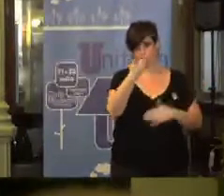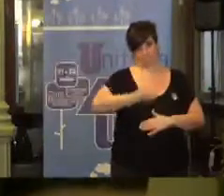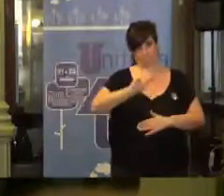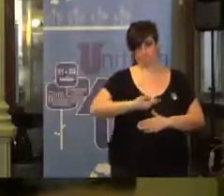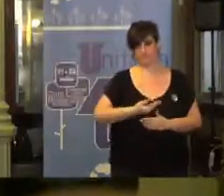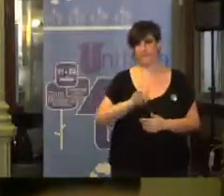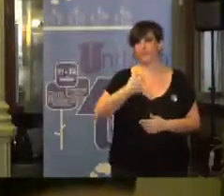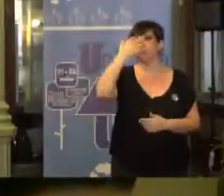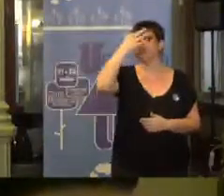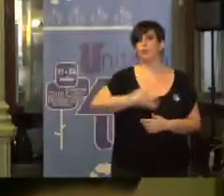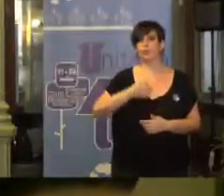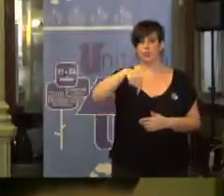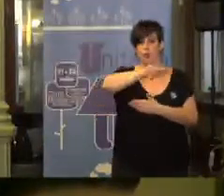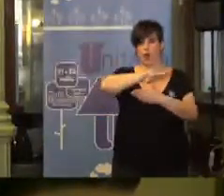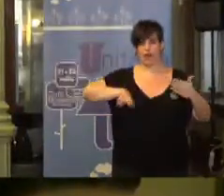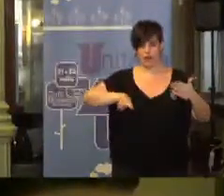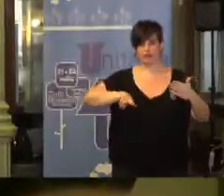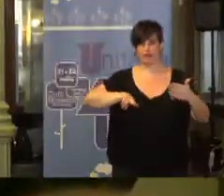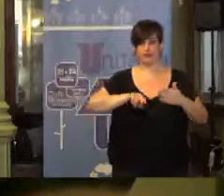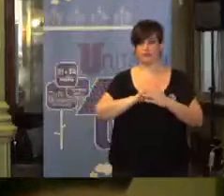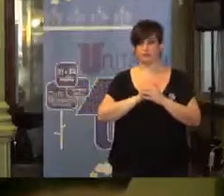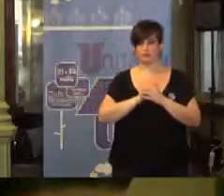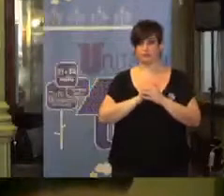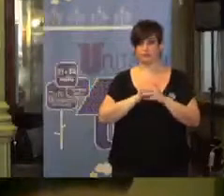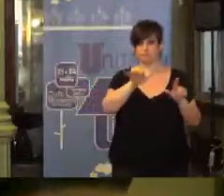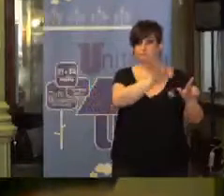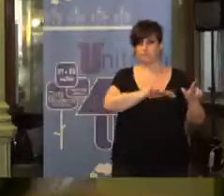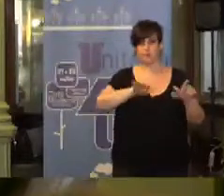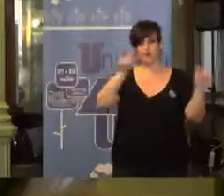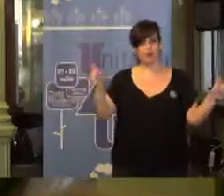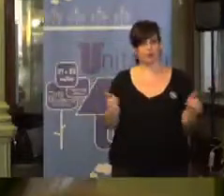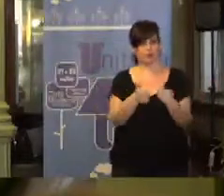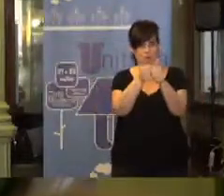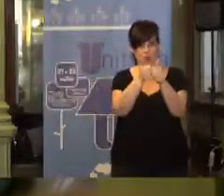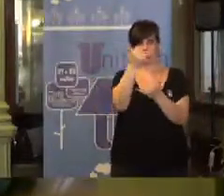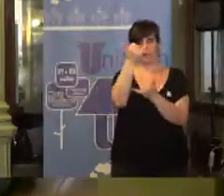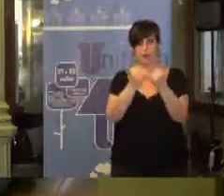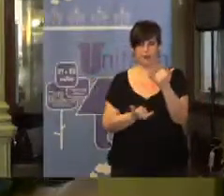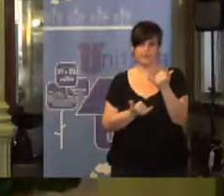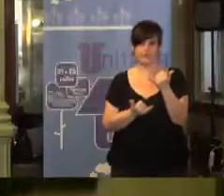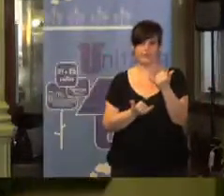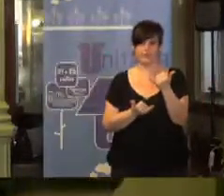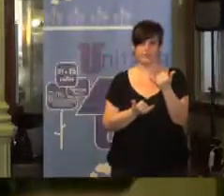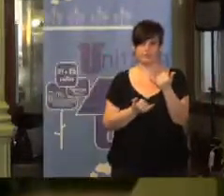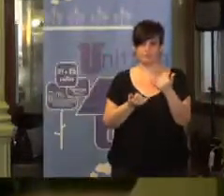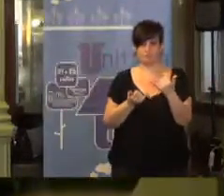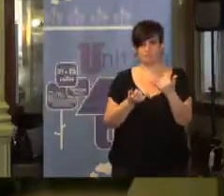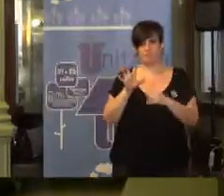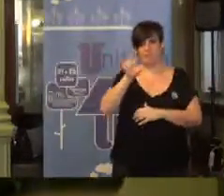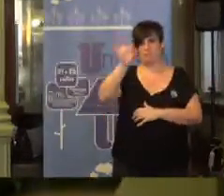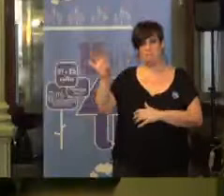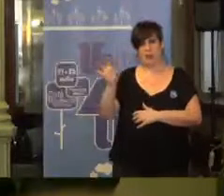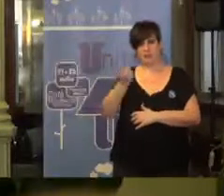que Galicia é o punto de encontro no que se dan a man o resto dos países españoles